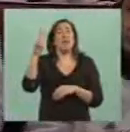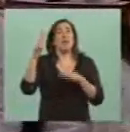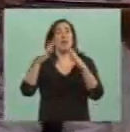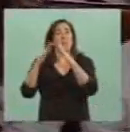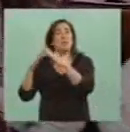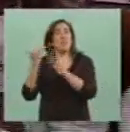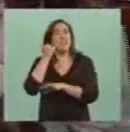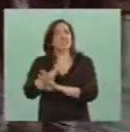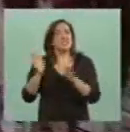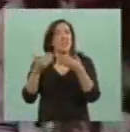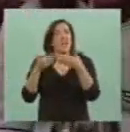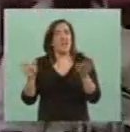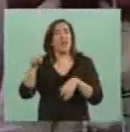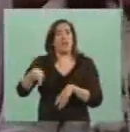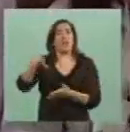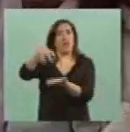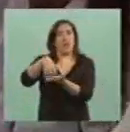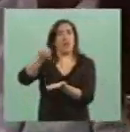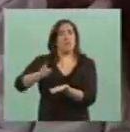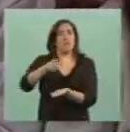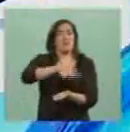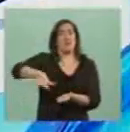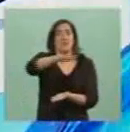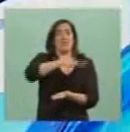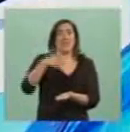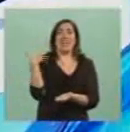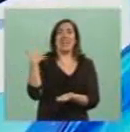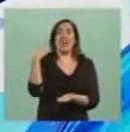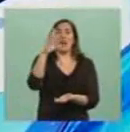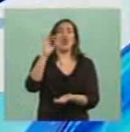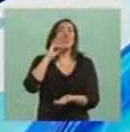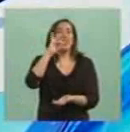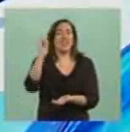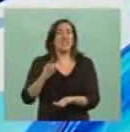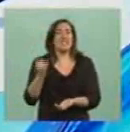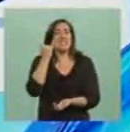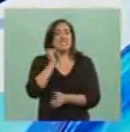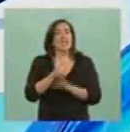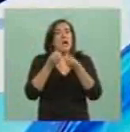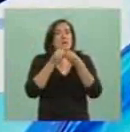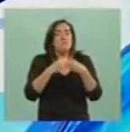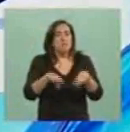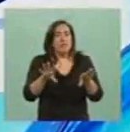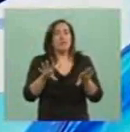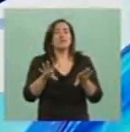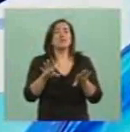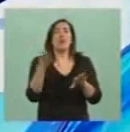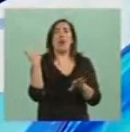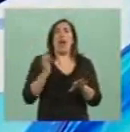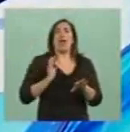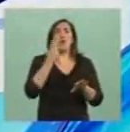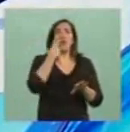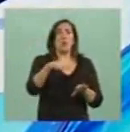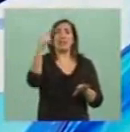inaugurado ya en General Rodríguez, precisamente porque comenzó a instalarse a partir del año